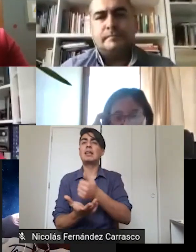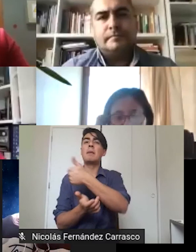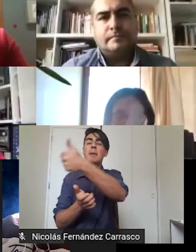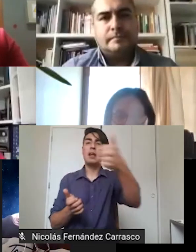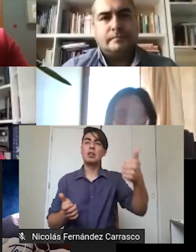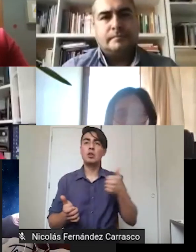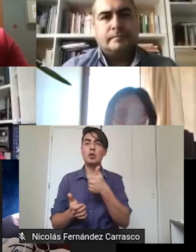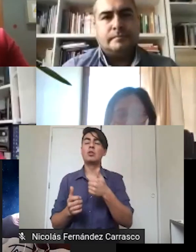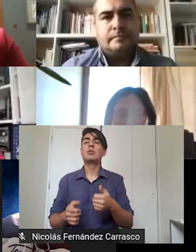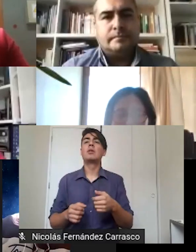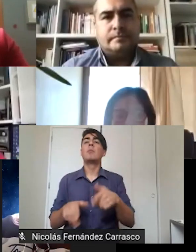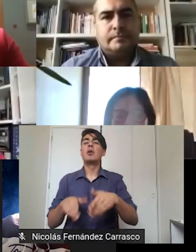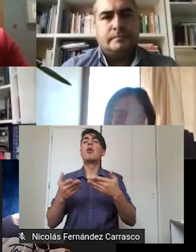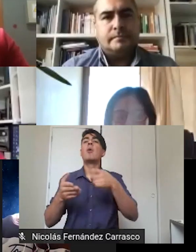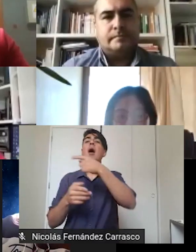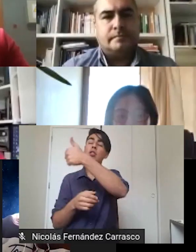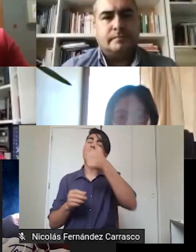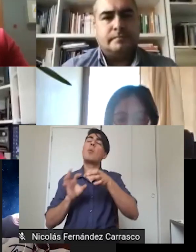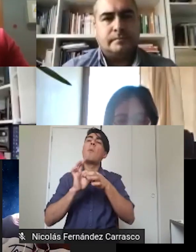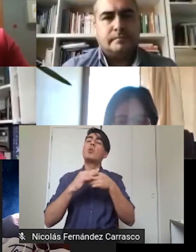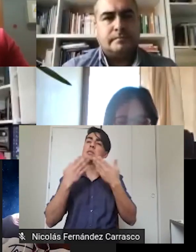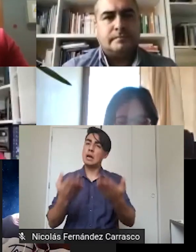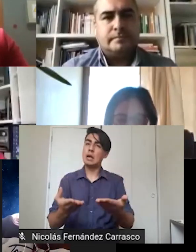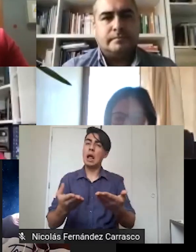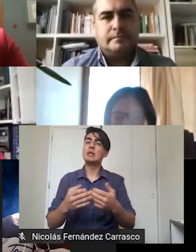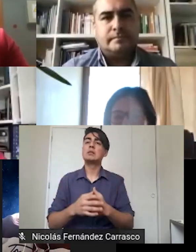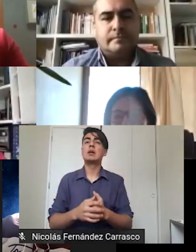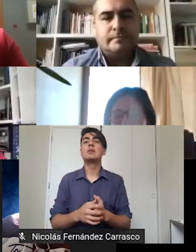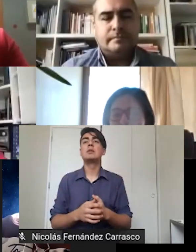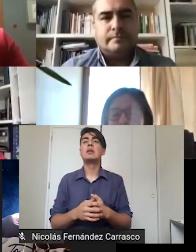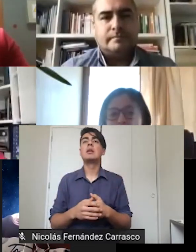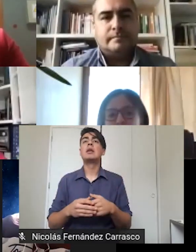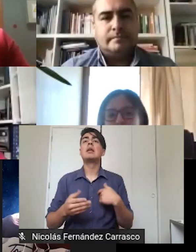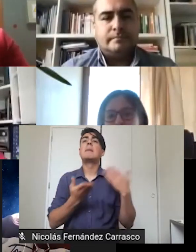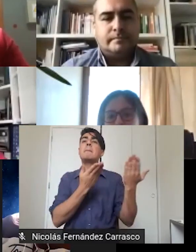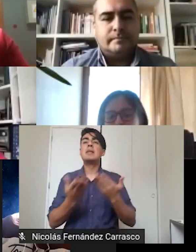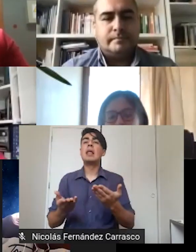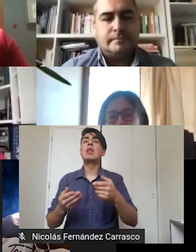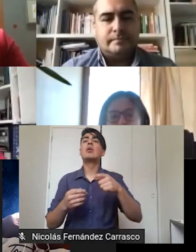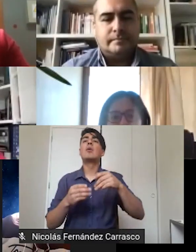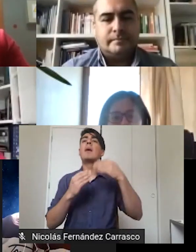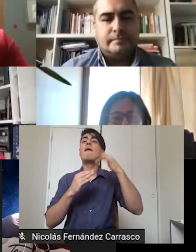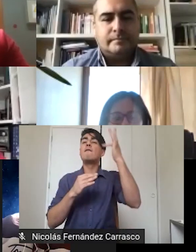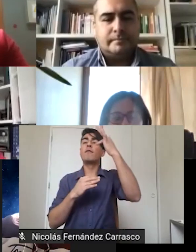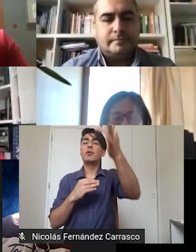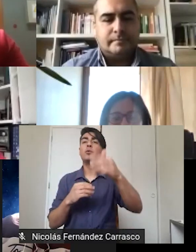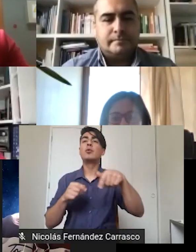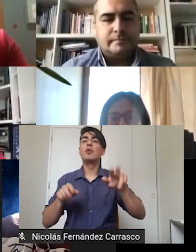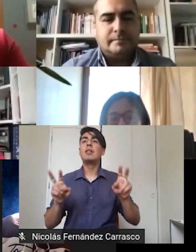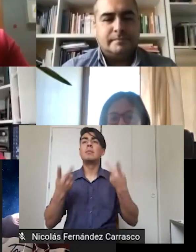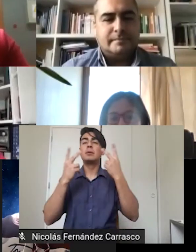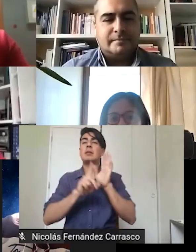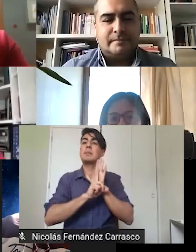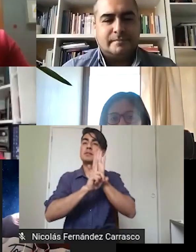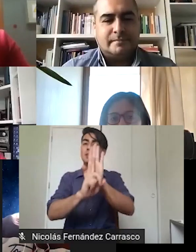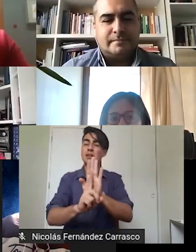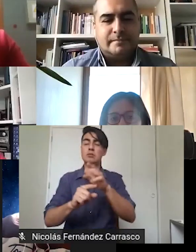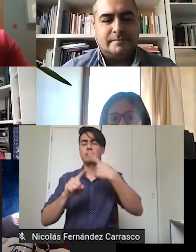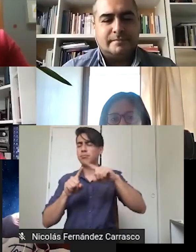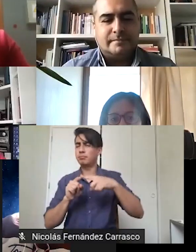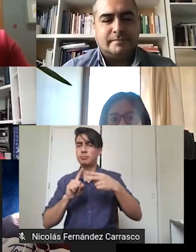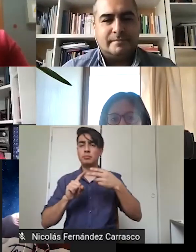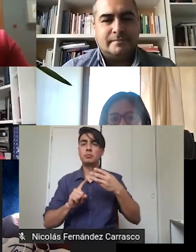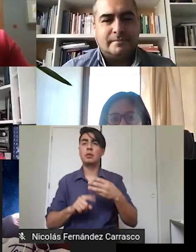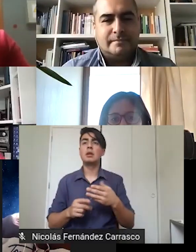eventos desde la UNCE, y también si necesitan algunas otras cosas, a solicitar los apoyos de la Facultad de Filosofía